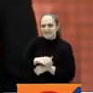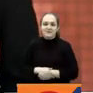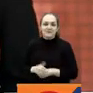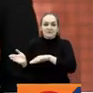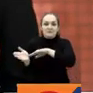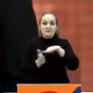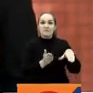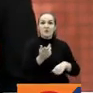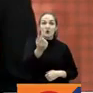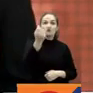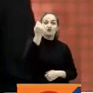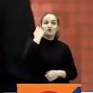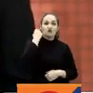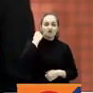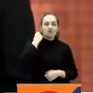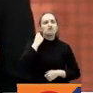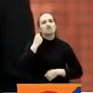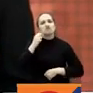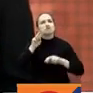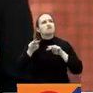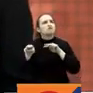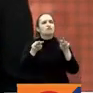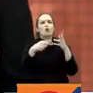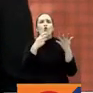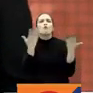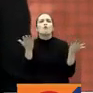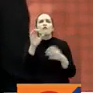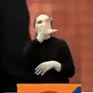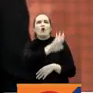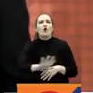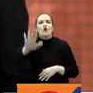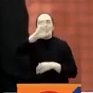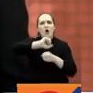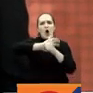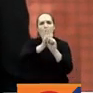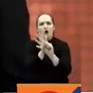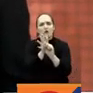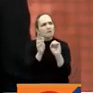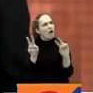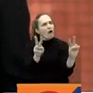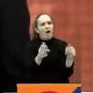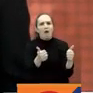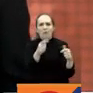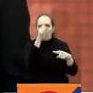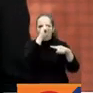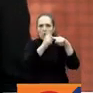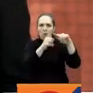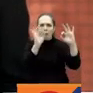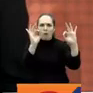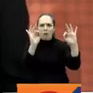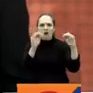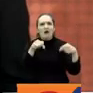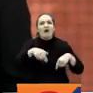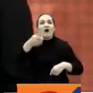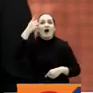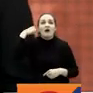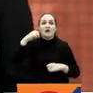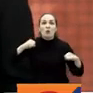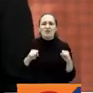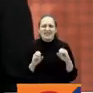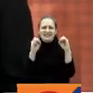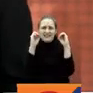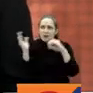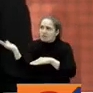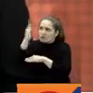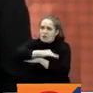más recientes noticias sobre el comportamiento de la pandemia en Colombia parecen ser optimistas. Tan solo ayer Bogotá registró 0 muertes y